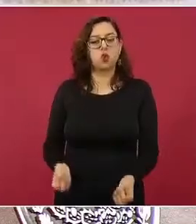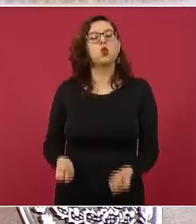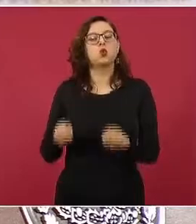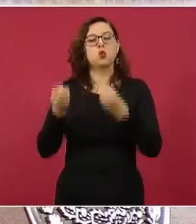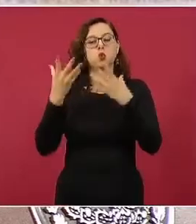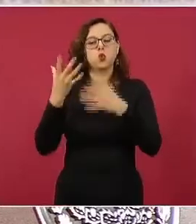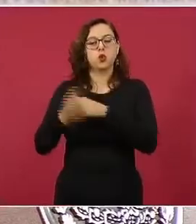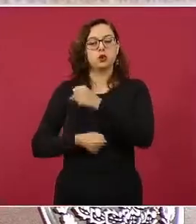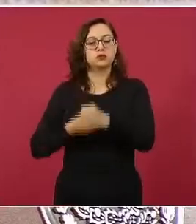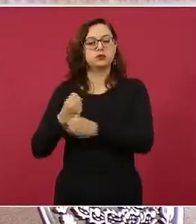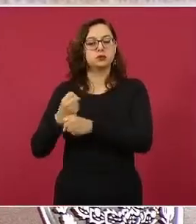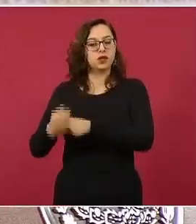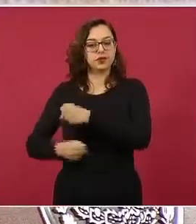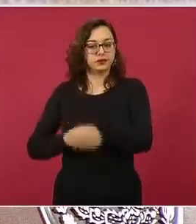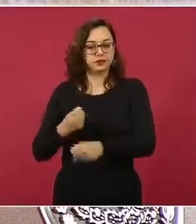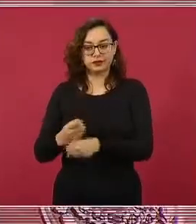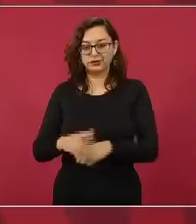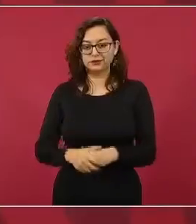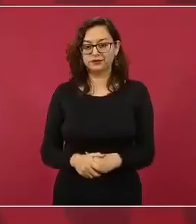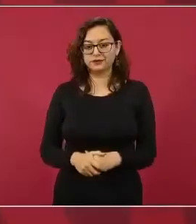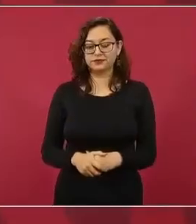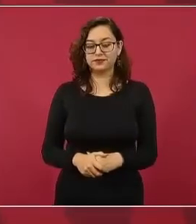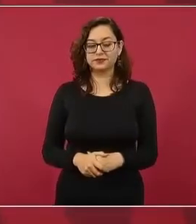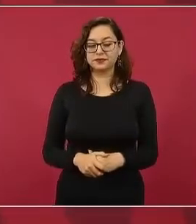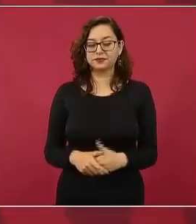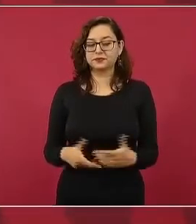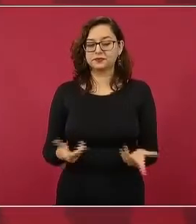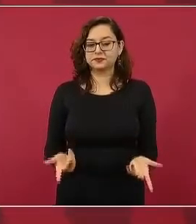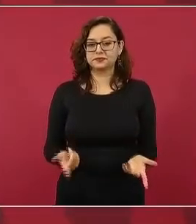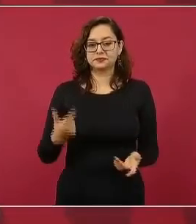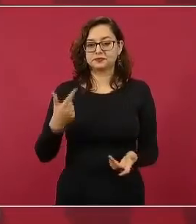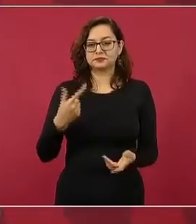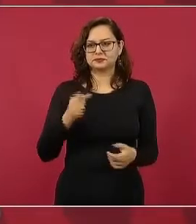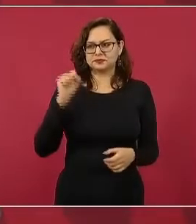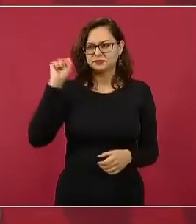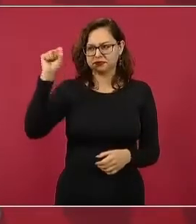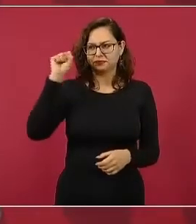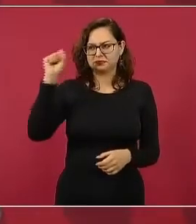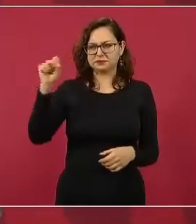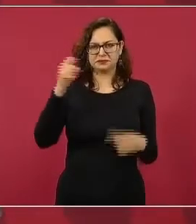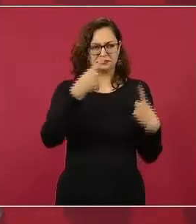Y como lo acabo de decir, son procesos.